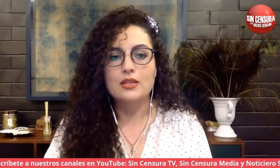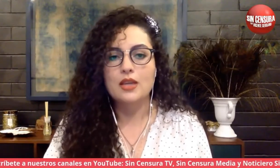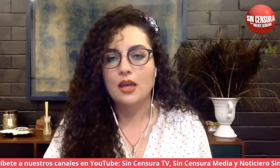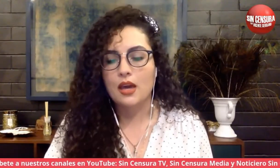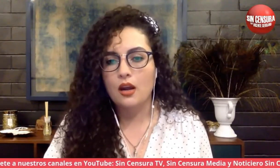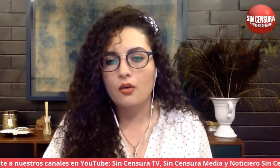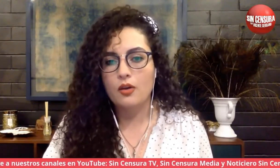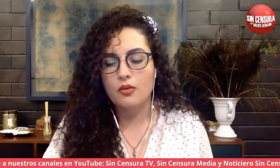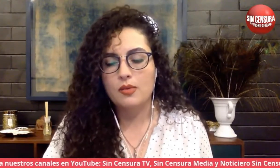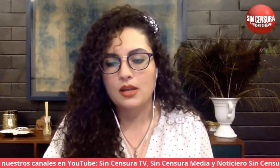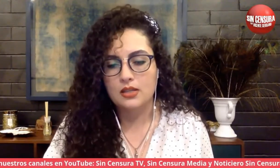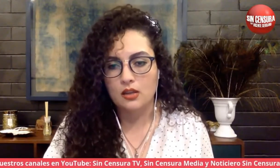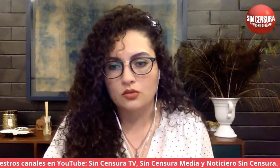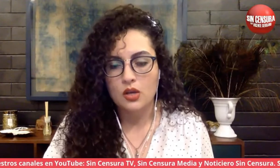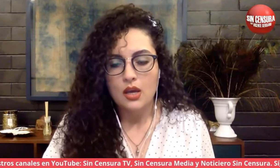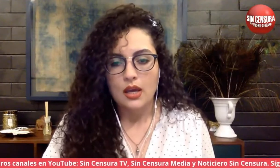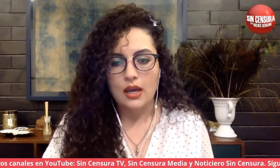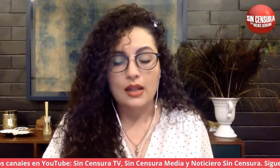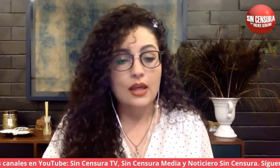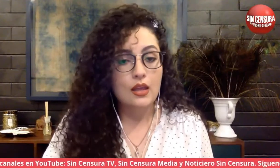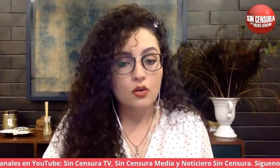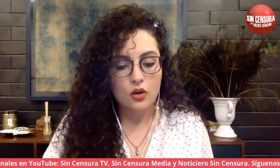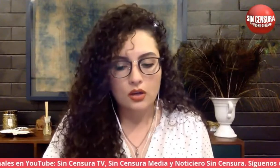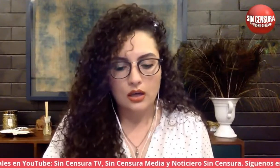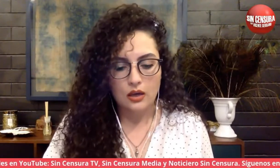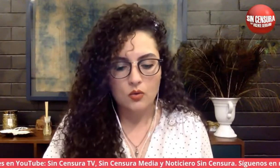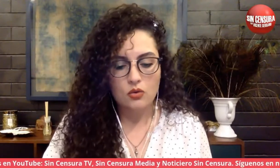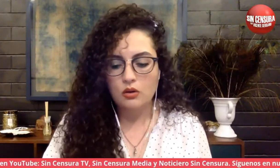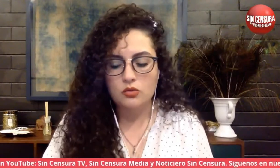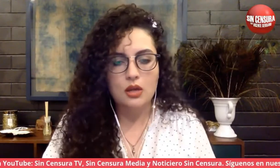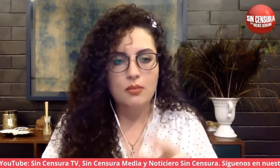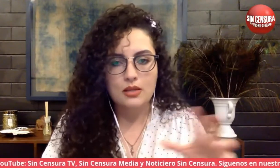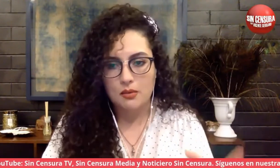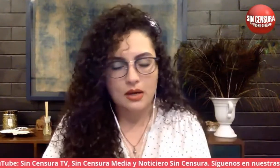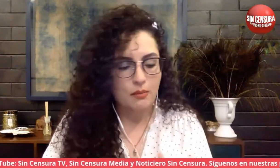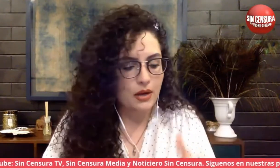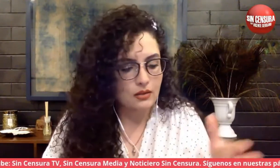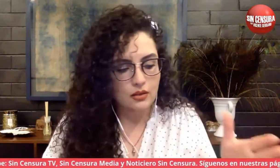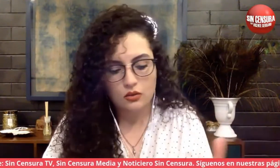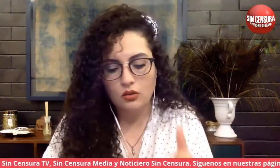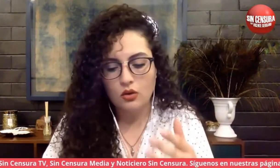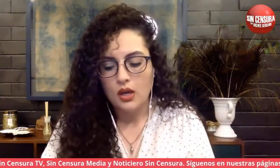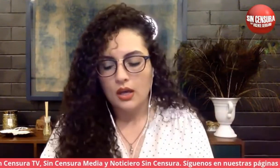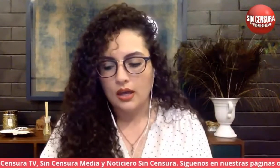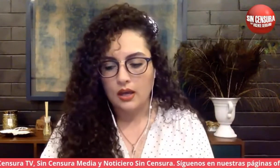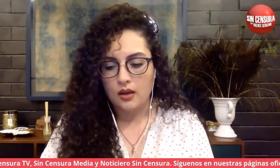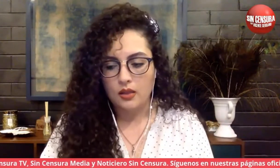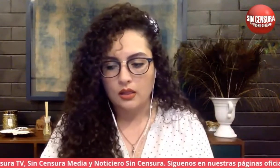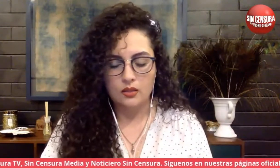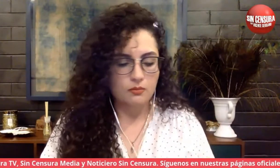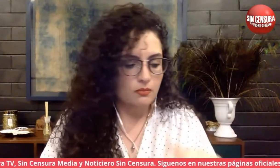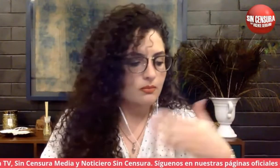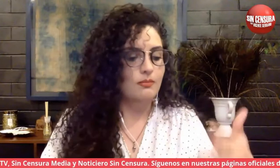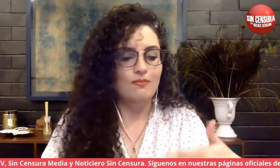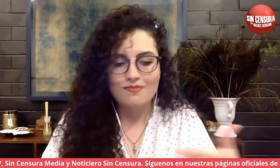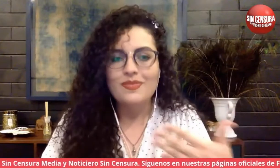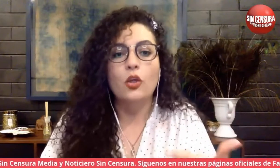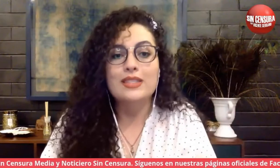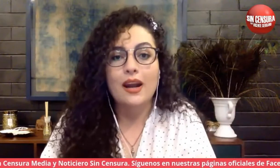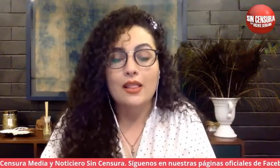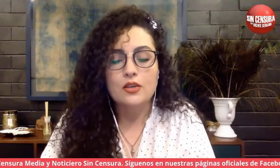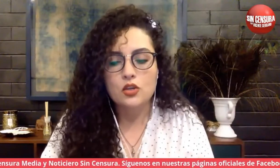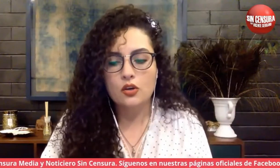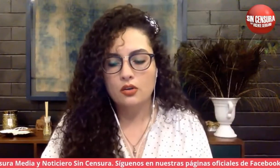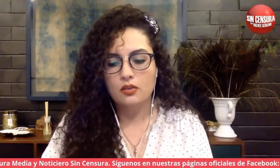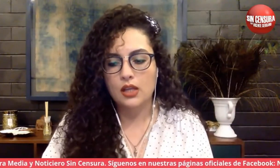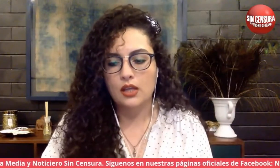de violencia de género y feminicidios. El día de hoy, uno de los temas, aparte de todo, de toda